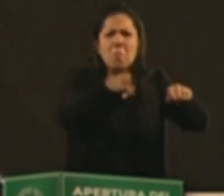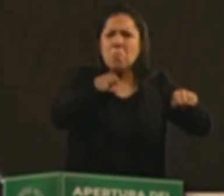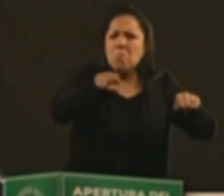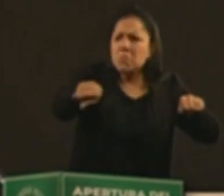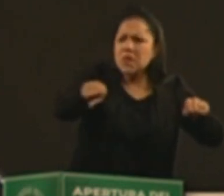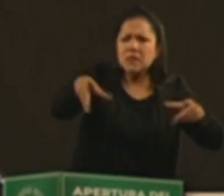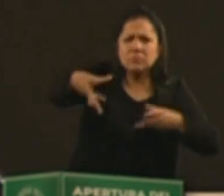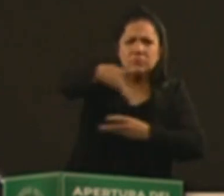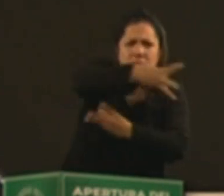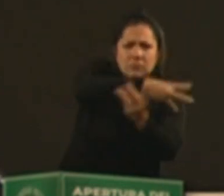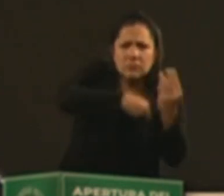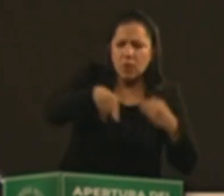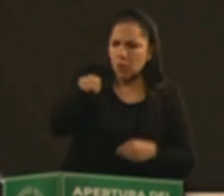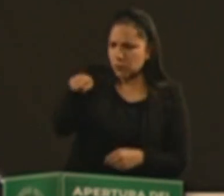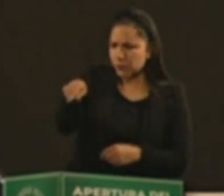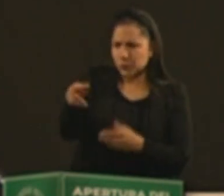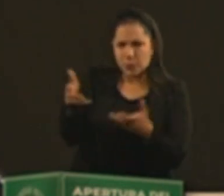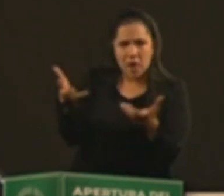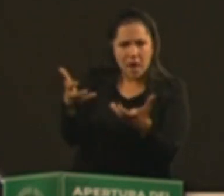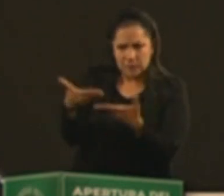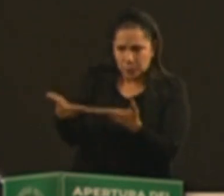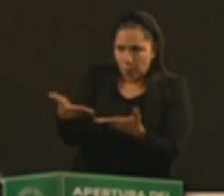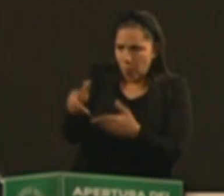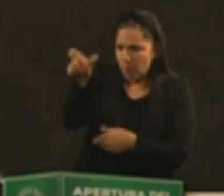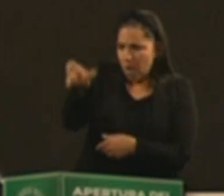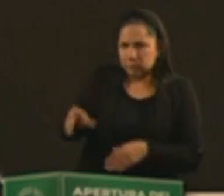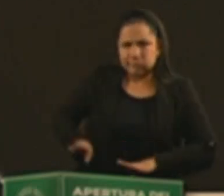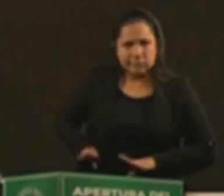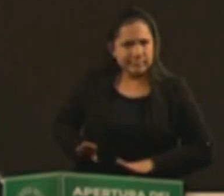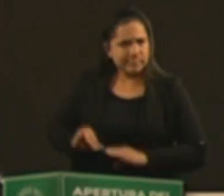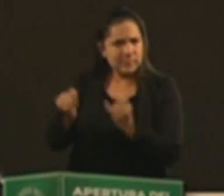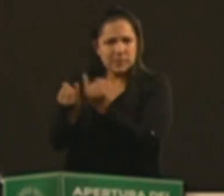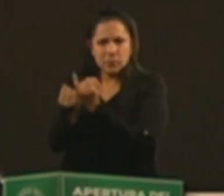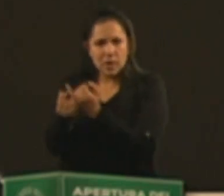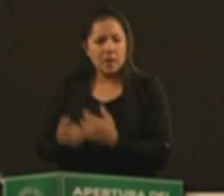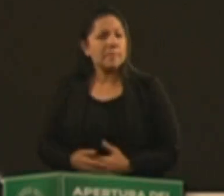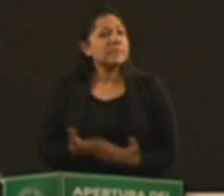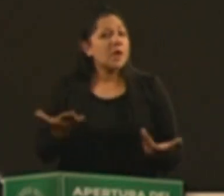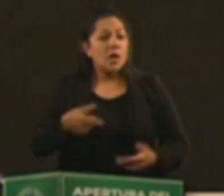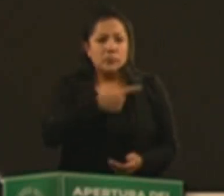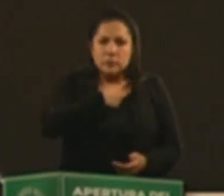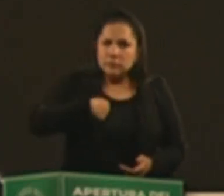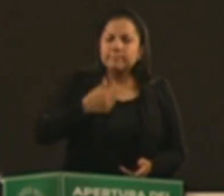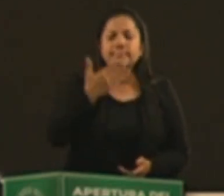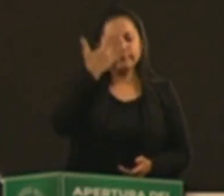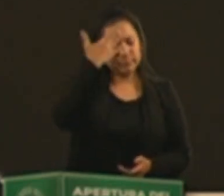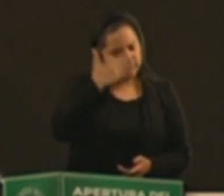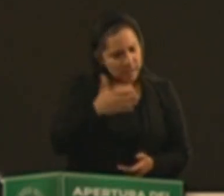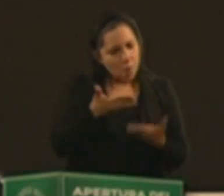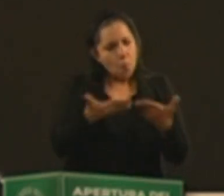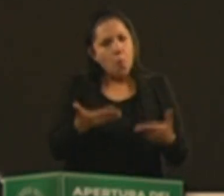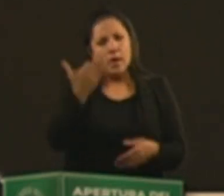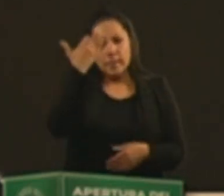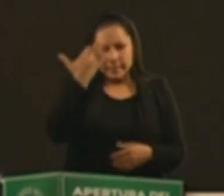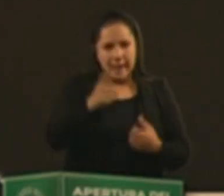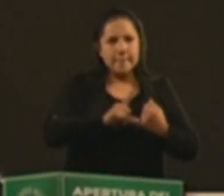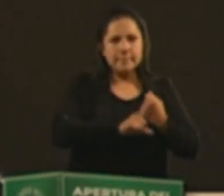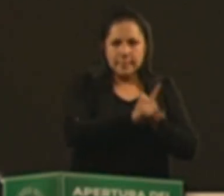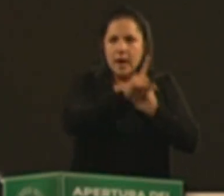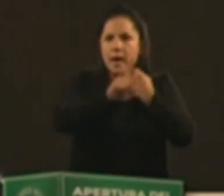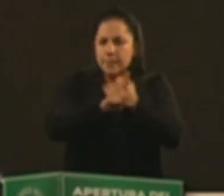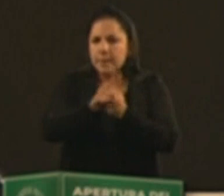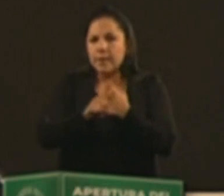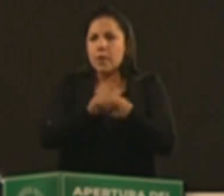vivimos en un México al que le atraviesan diversas crisis que han sido profundizadas por las malas decisiones de quienes